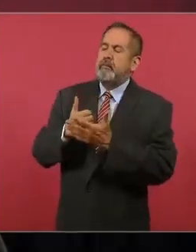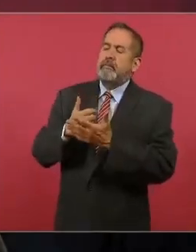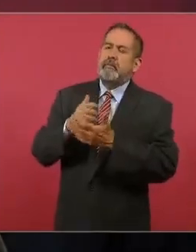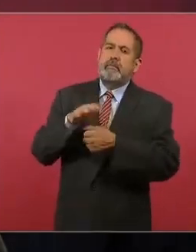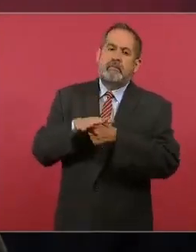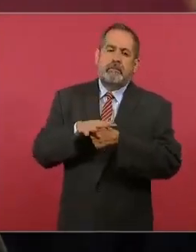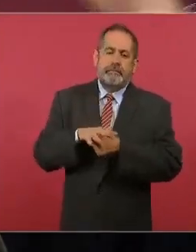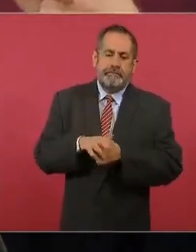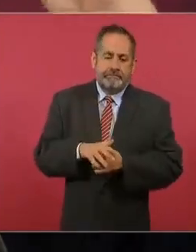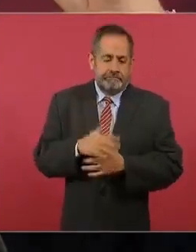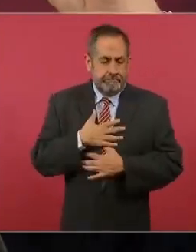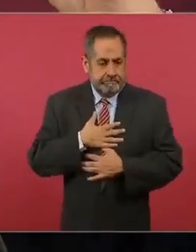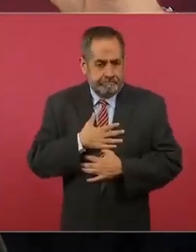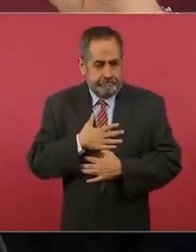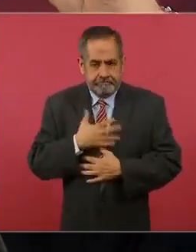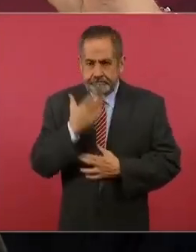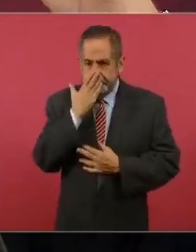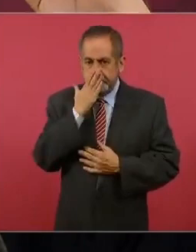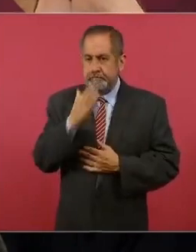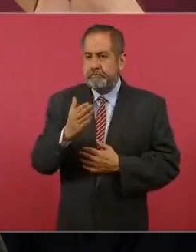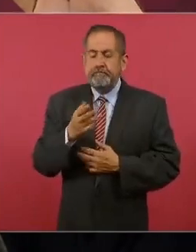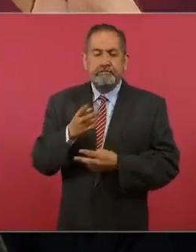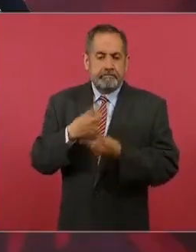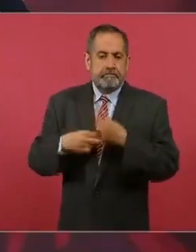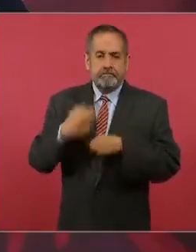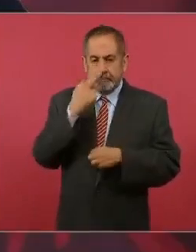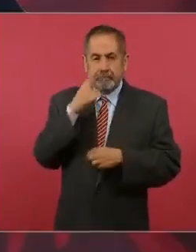para quitar presión.